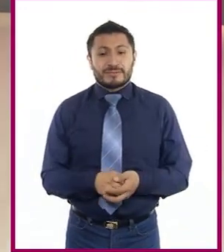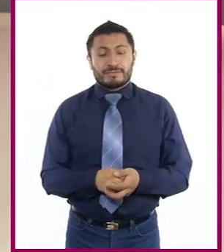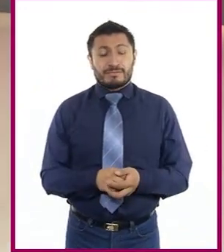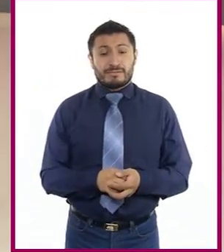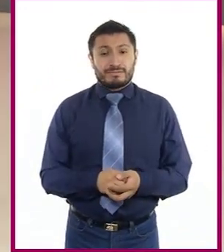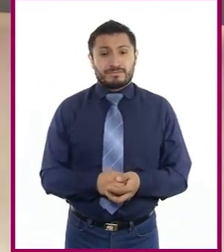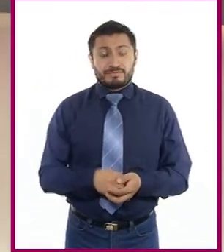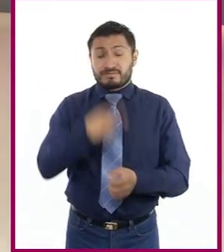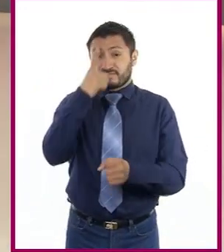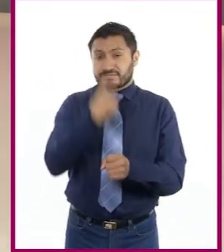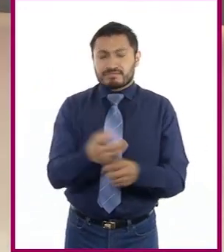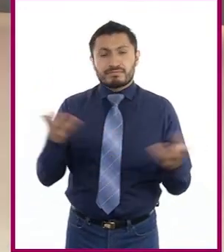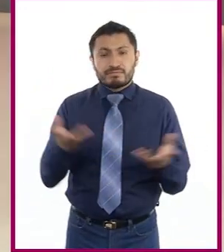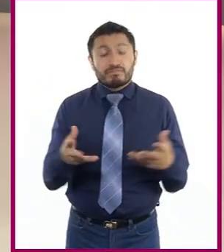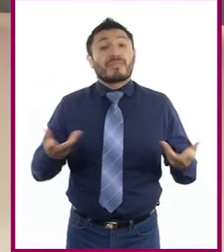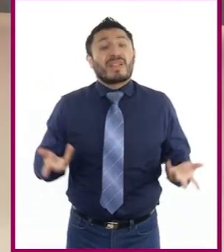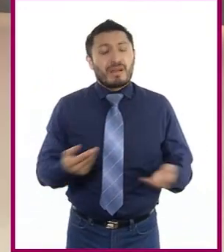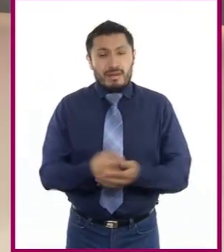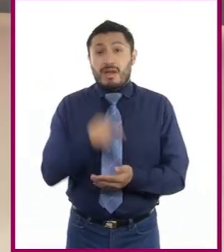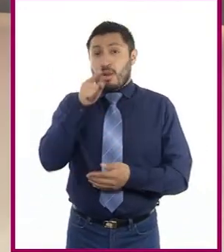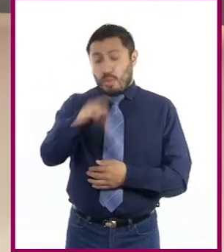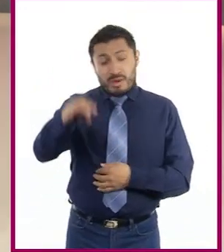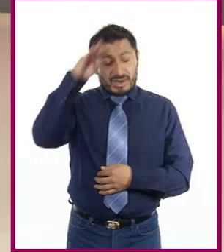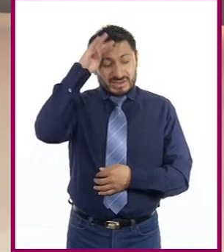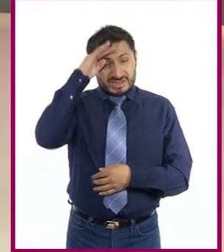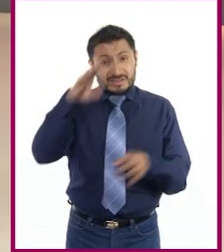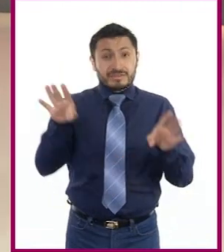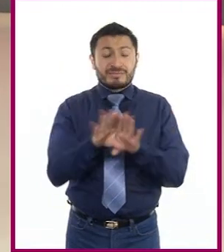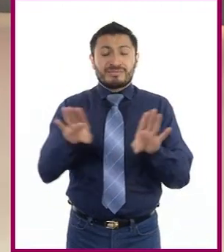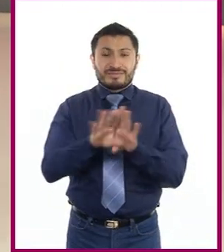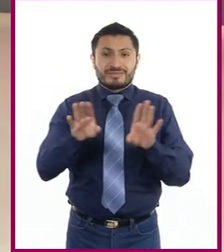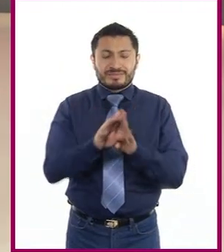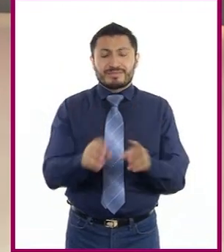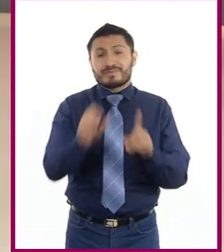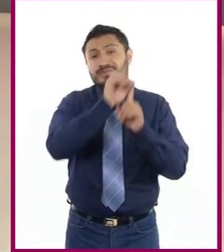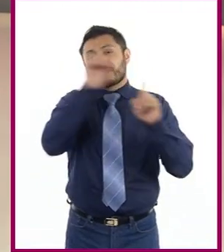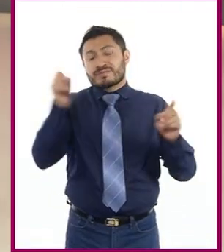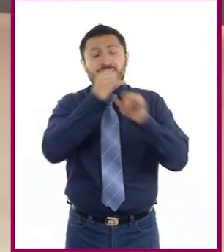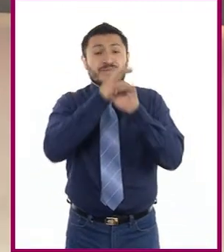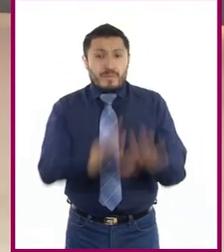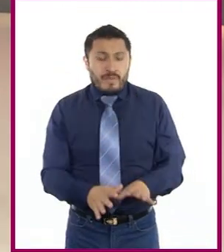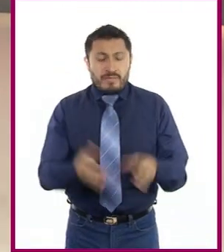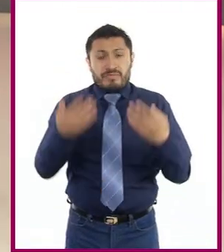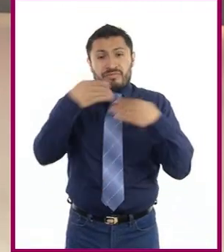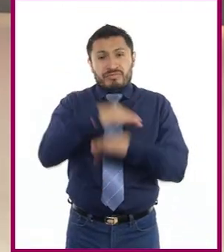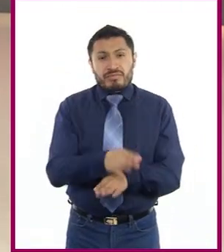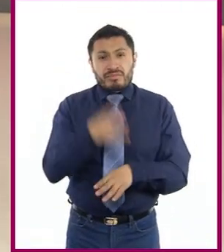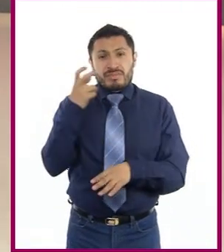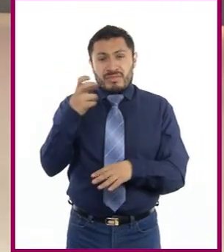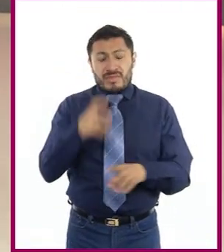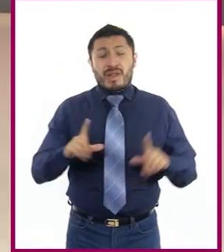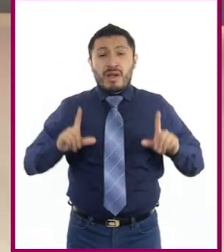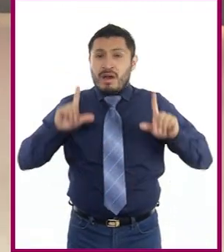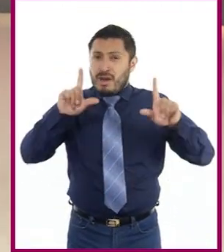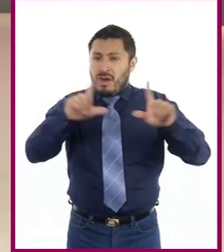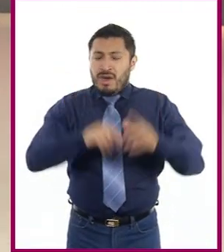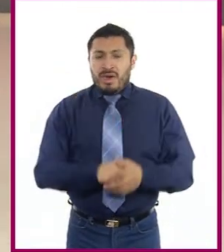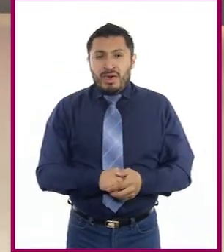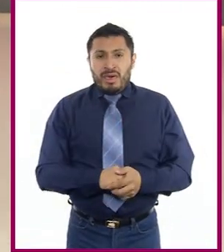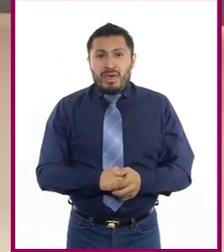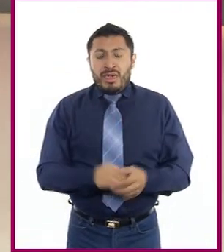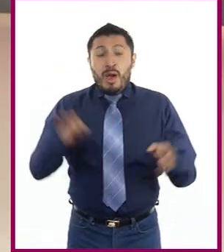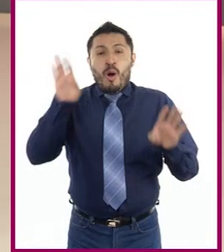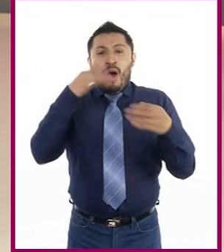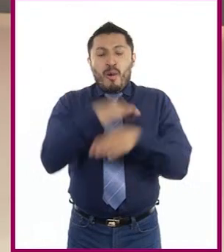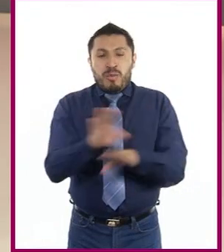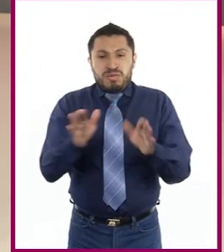Lo primero que tenemos que hacer es pensar en cómo podemos sistematizar la información relativa a este fragmento de la obra